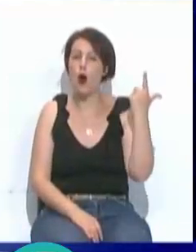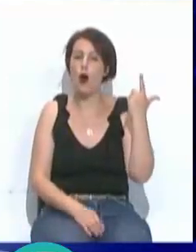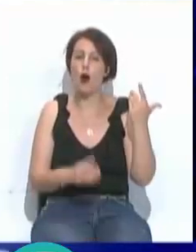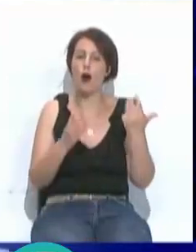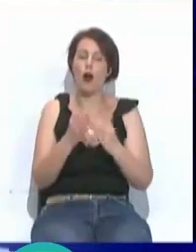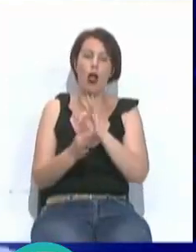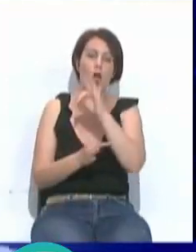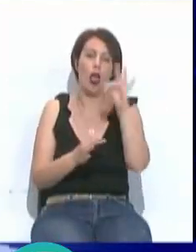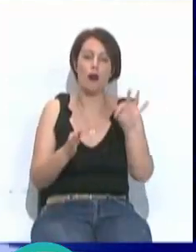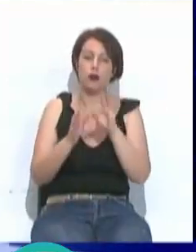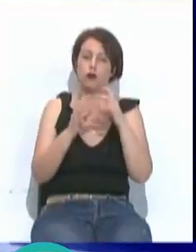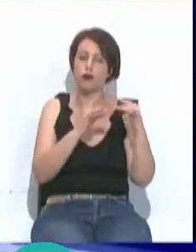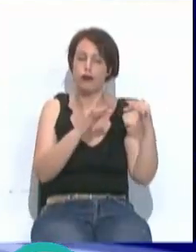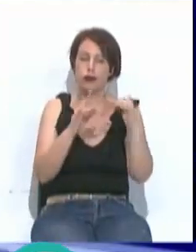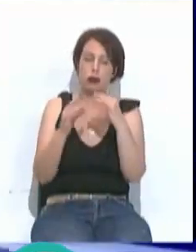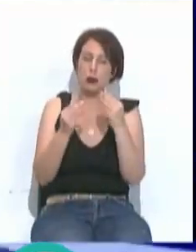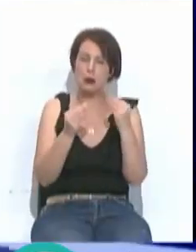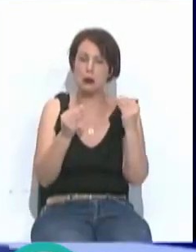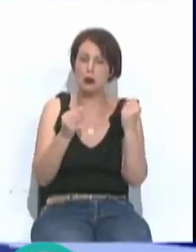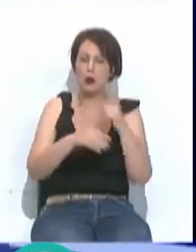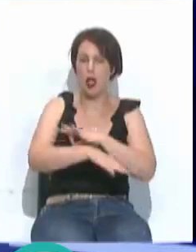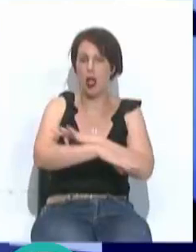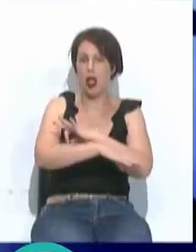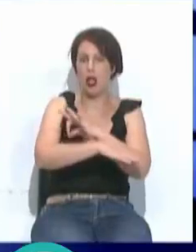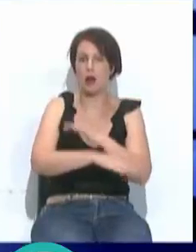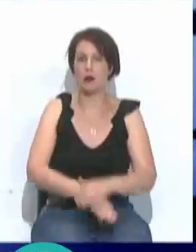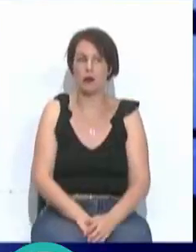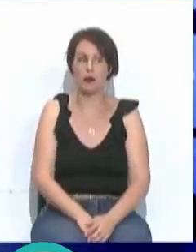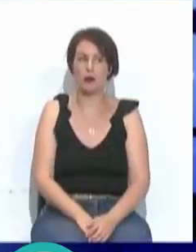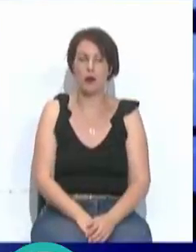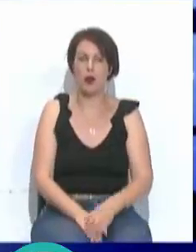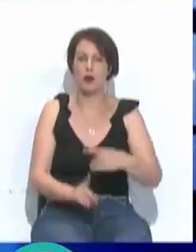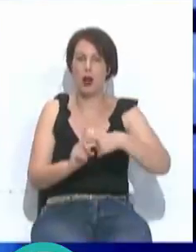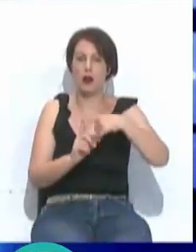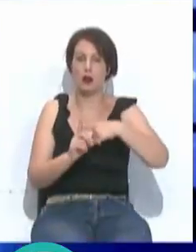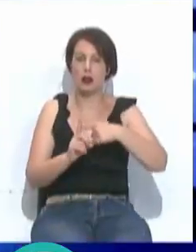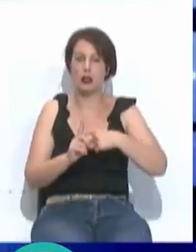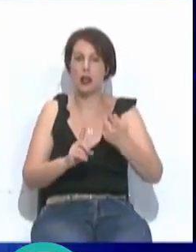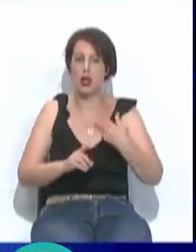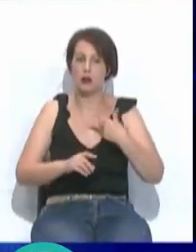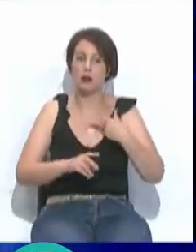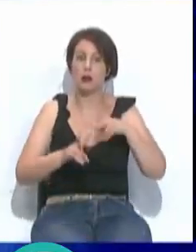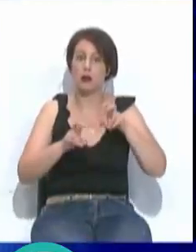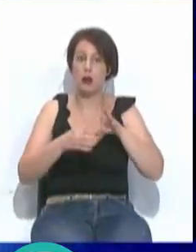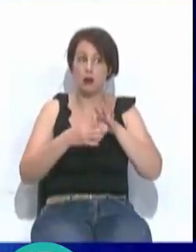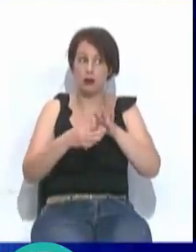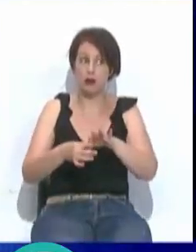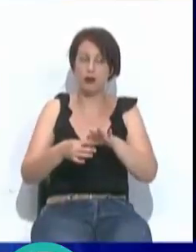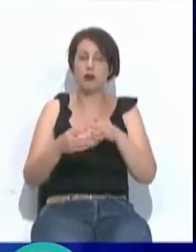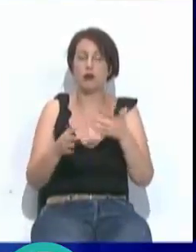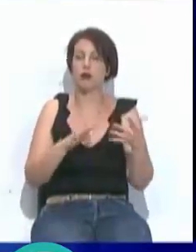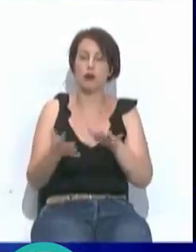jornada y brumas poco intensas a primeras horas del día. Los valores extremos en cuanto a las temperaturas